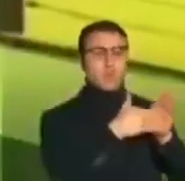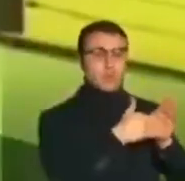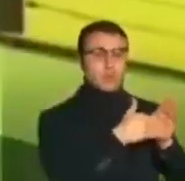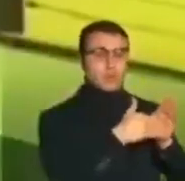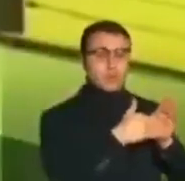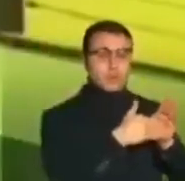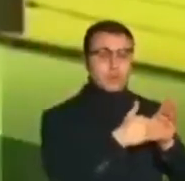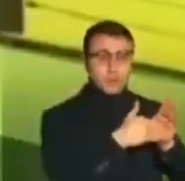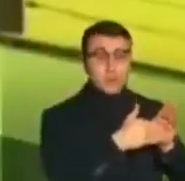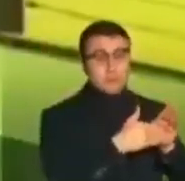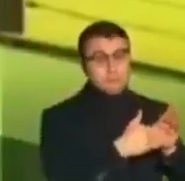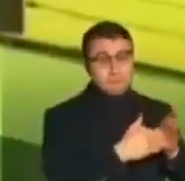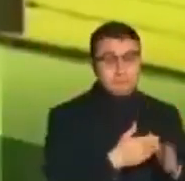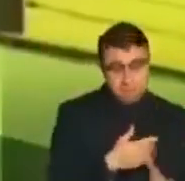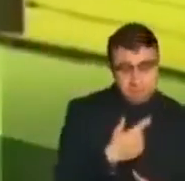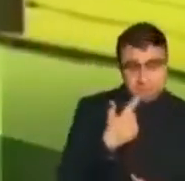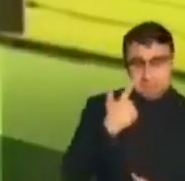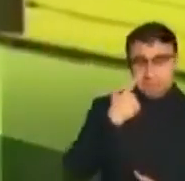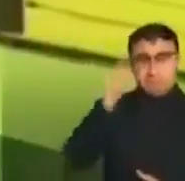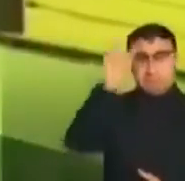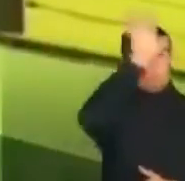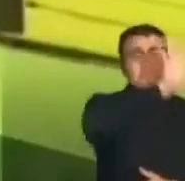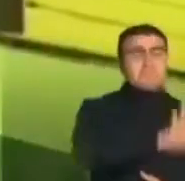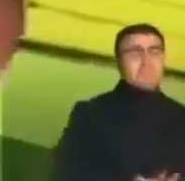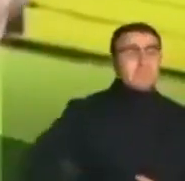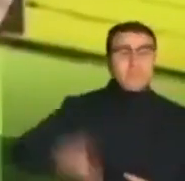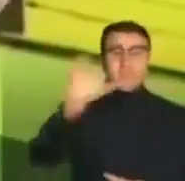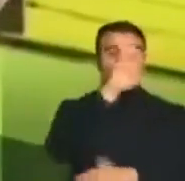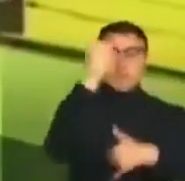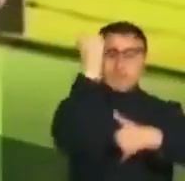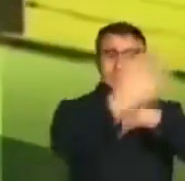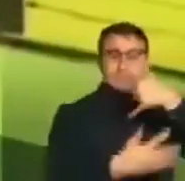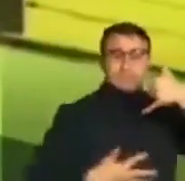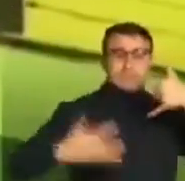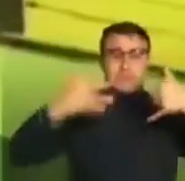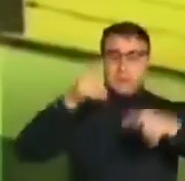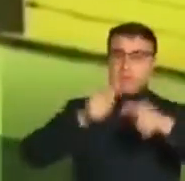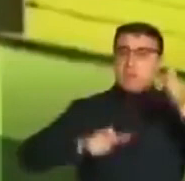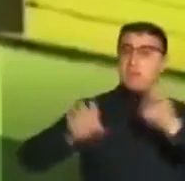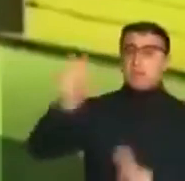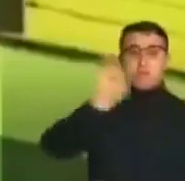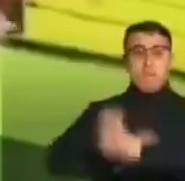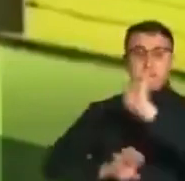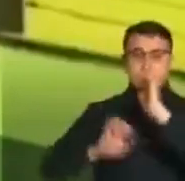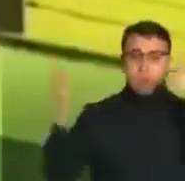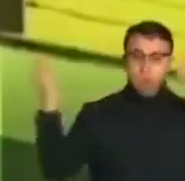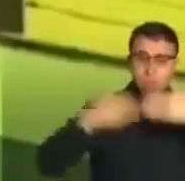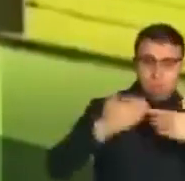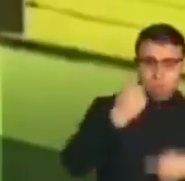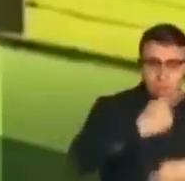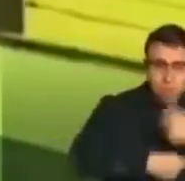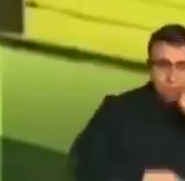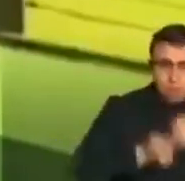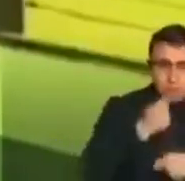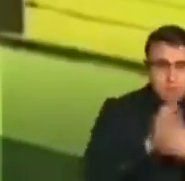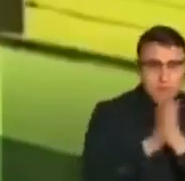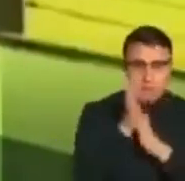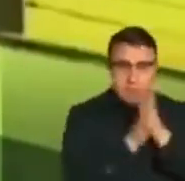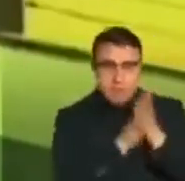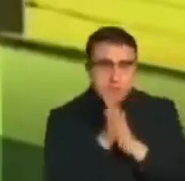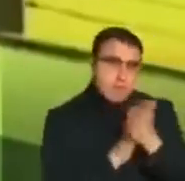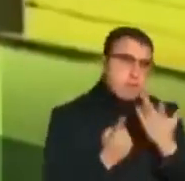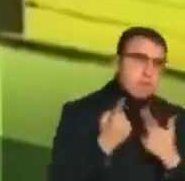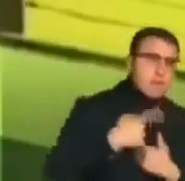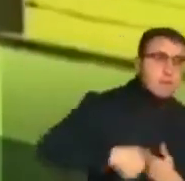viene presentándose a lo largo y ancho del país. Los defensores del negocio, a veces pagados por los